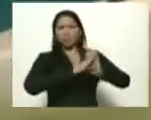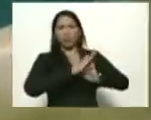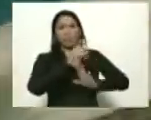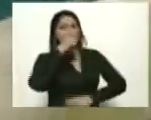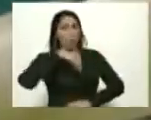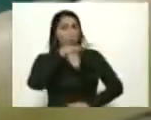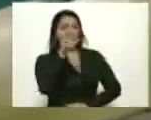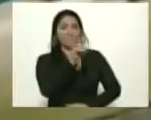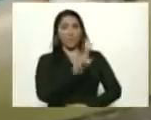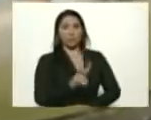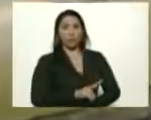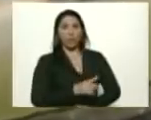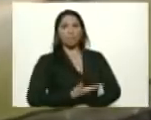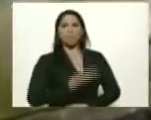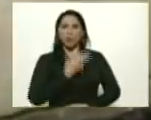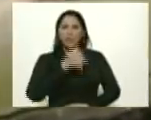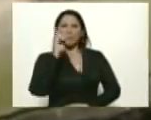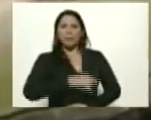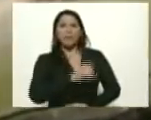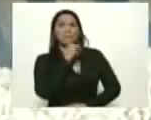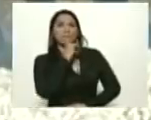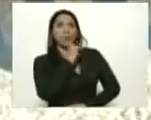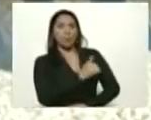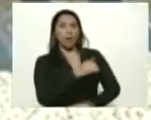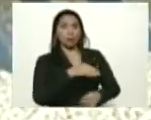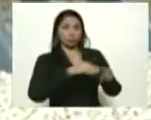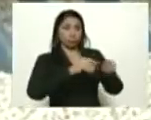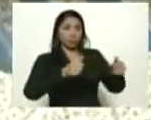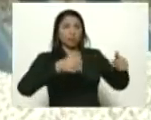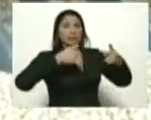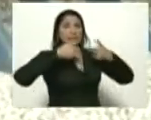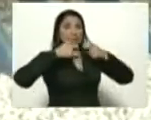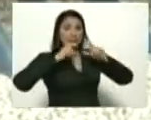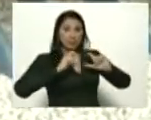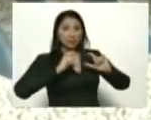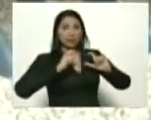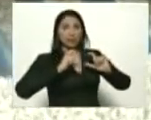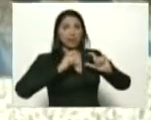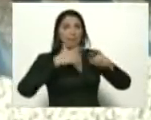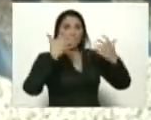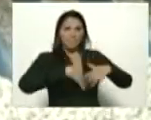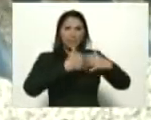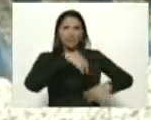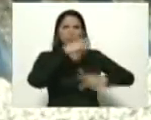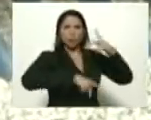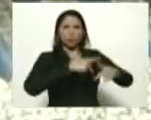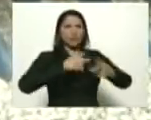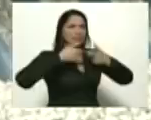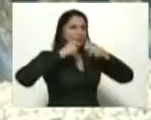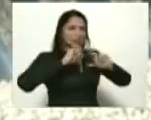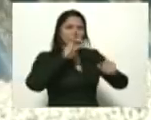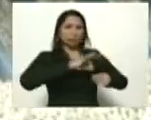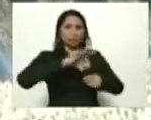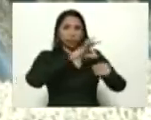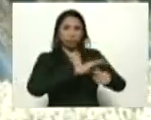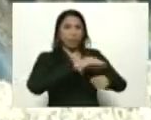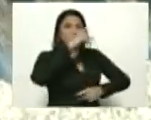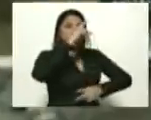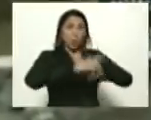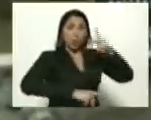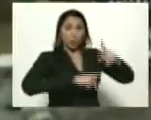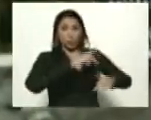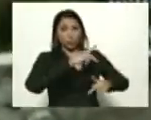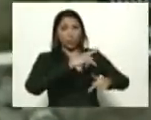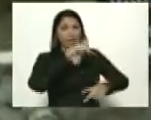venezolano. Pero además es importante señalar que el maíz que esta empresa procesa es maíz sembrado y producido